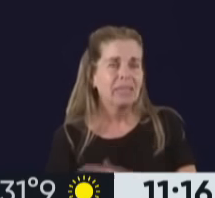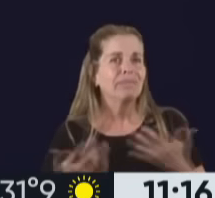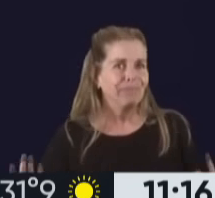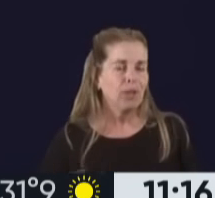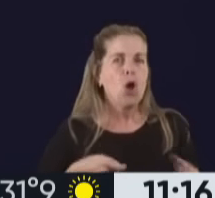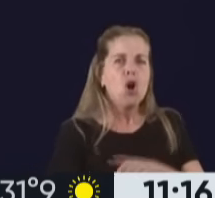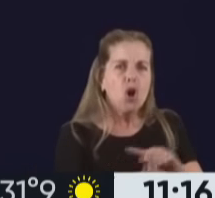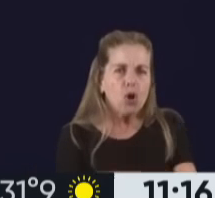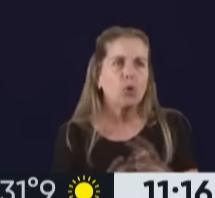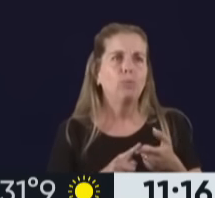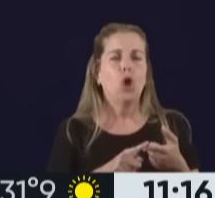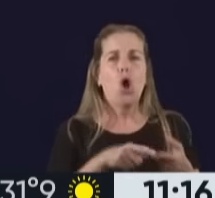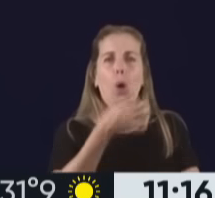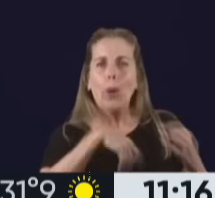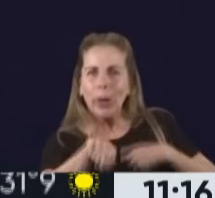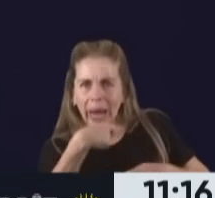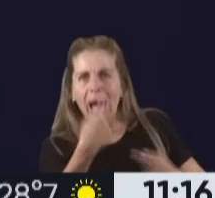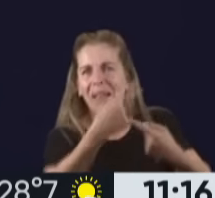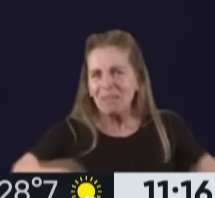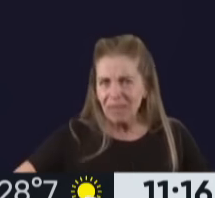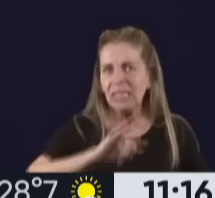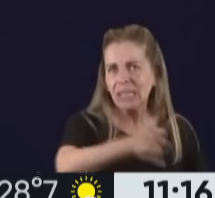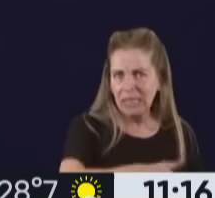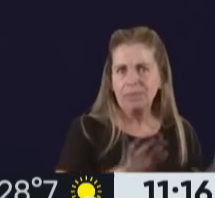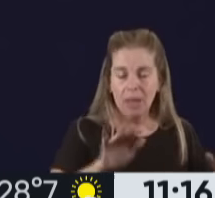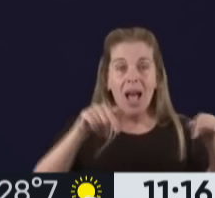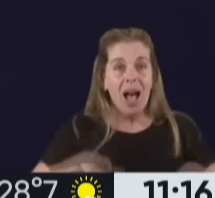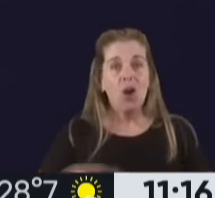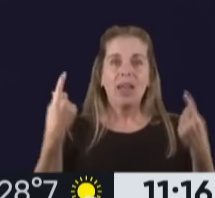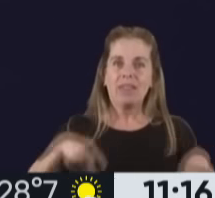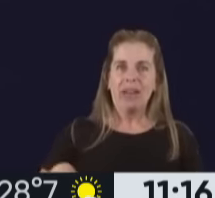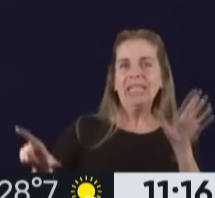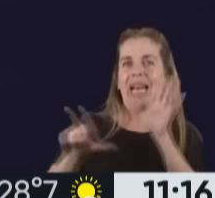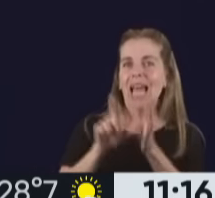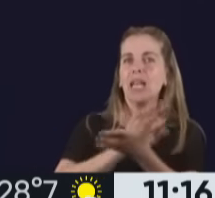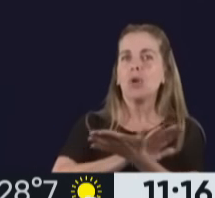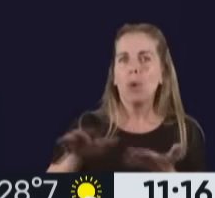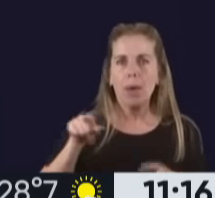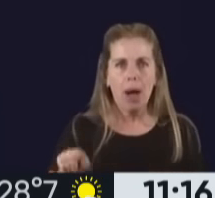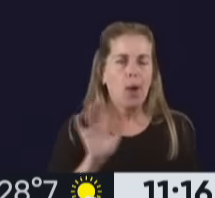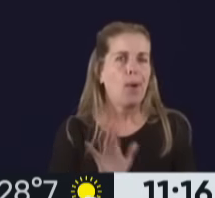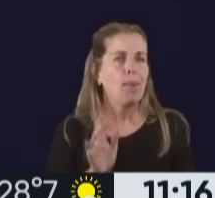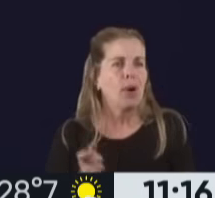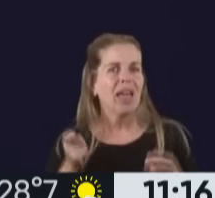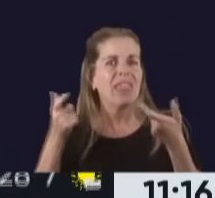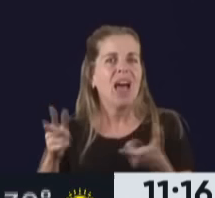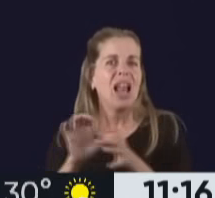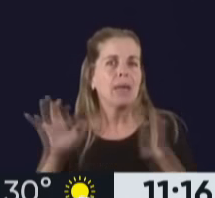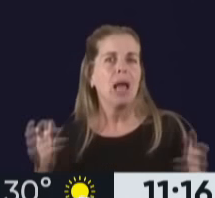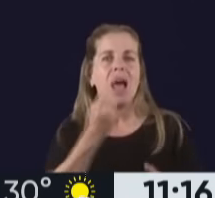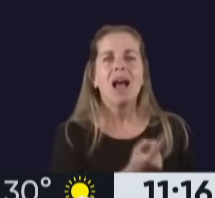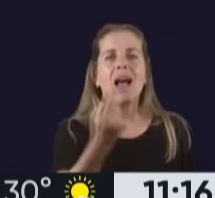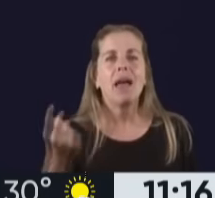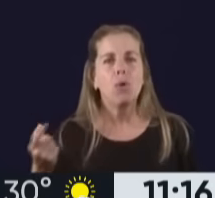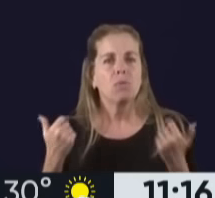otros delincuentes de la misma calaña. La Ley de Inocencia Fiscal le devuelve la libertad a los argentinos de usar su dinero